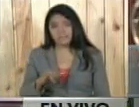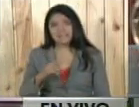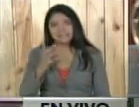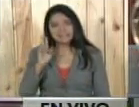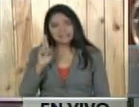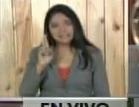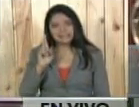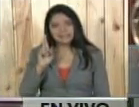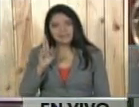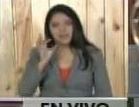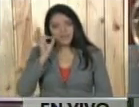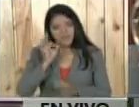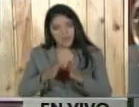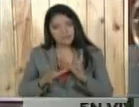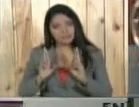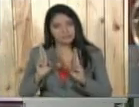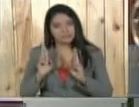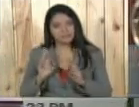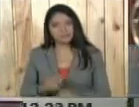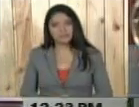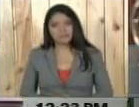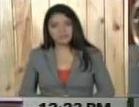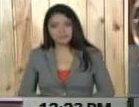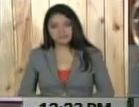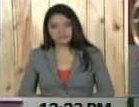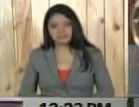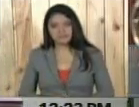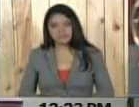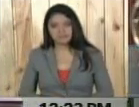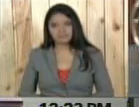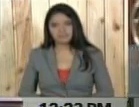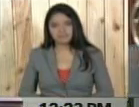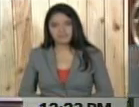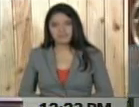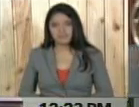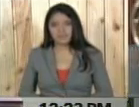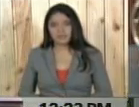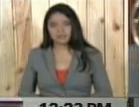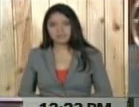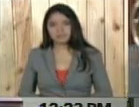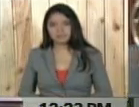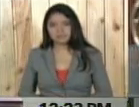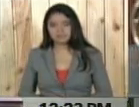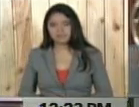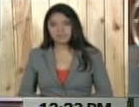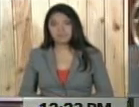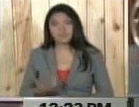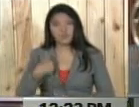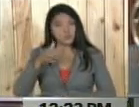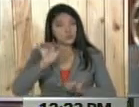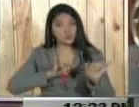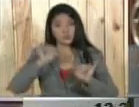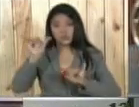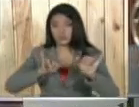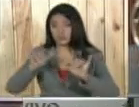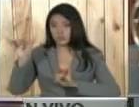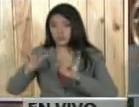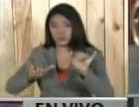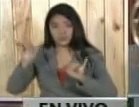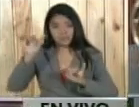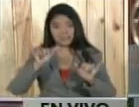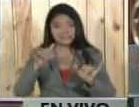optimismo y fe que, como lo certifiqué con mi gira relámpago, muy